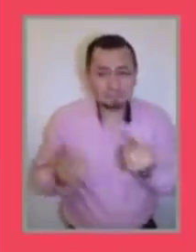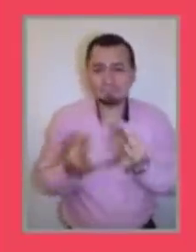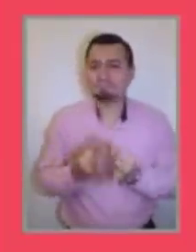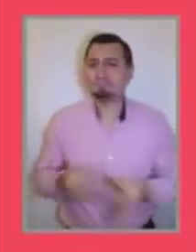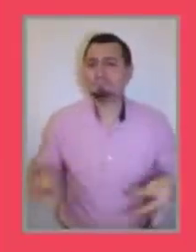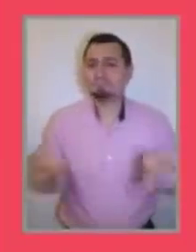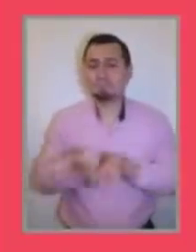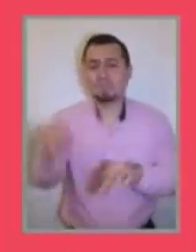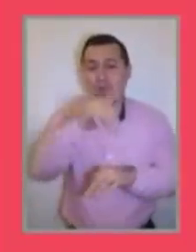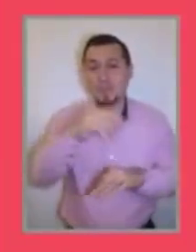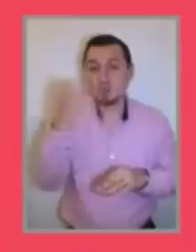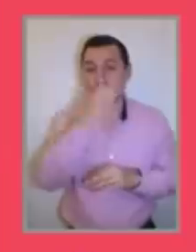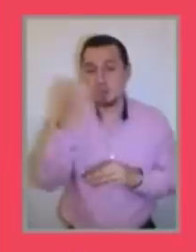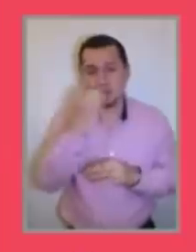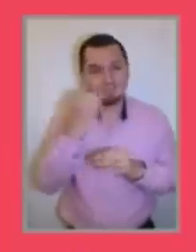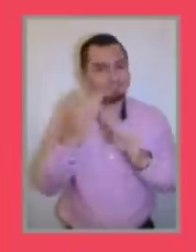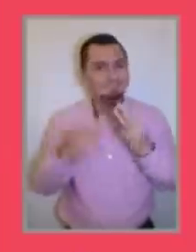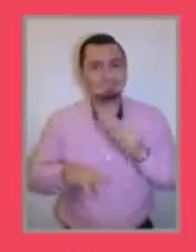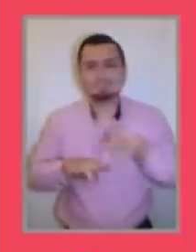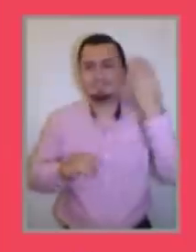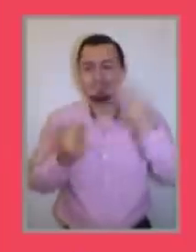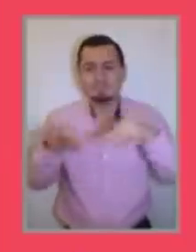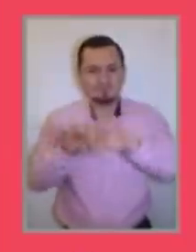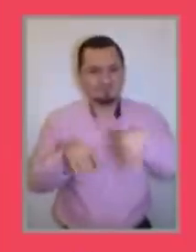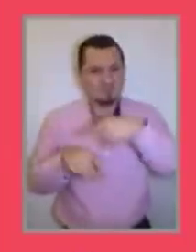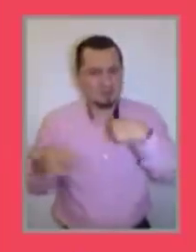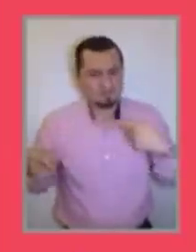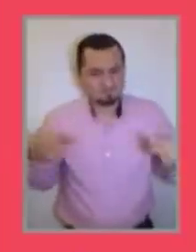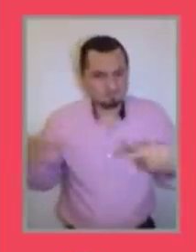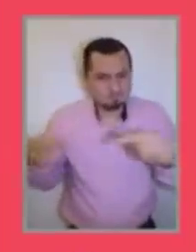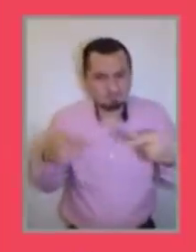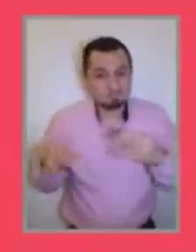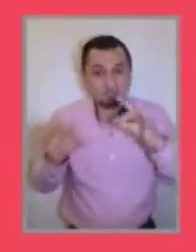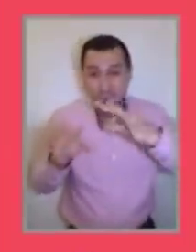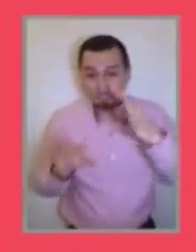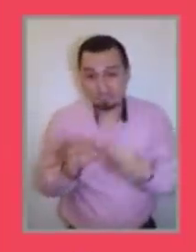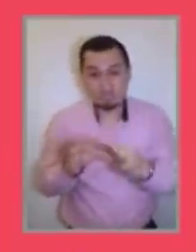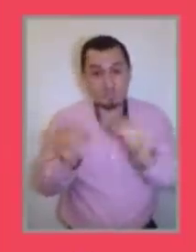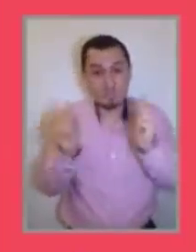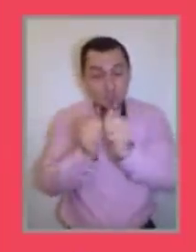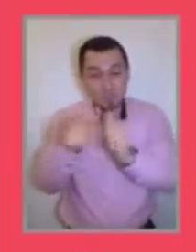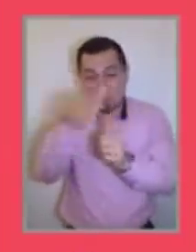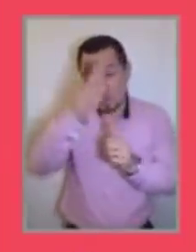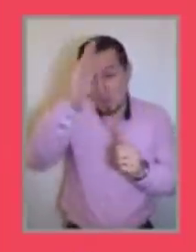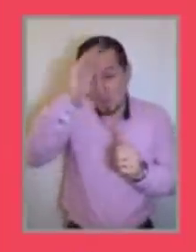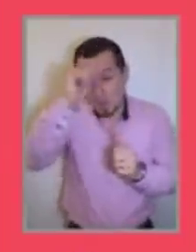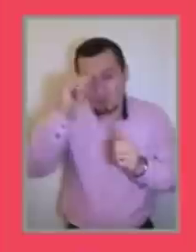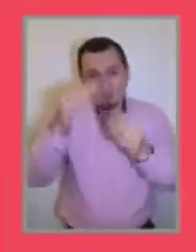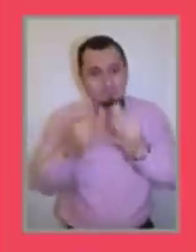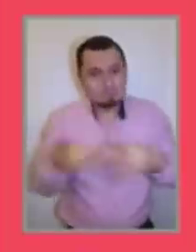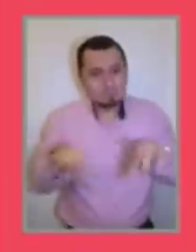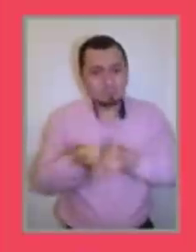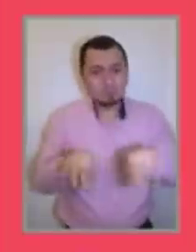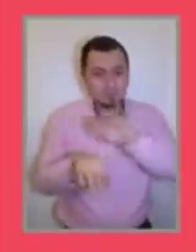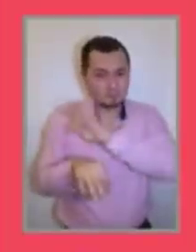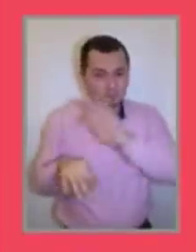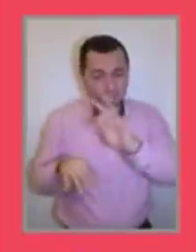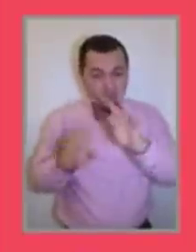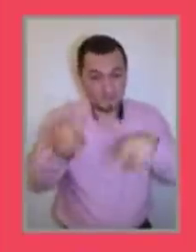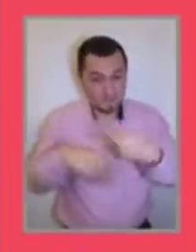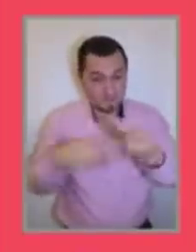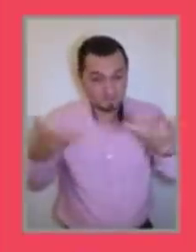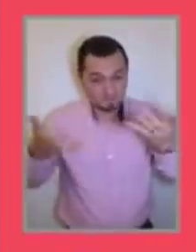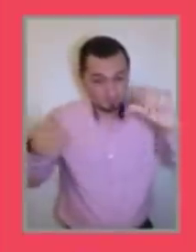estén en las escuelas. Estamos preparados, necesitamos de la colaboración de todos para que la estrategia que hoy